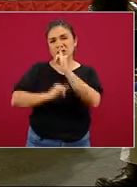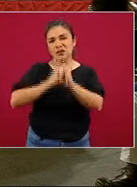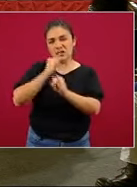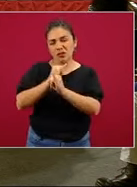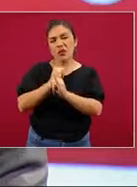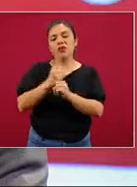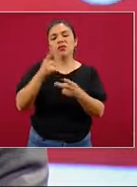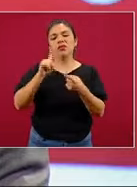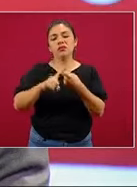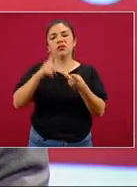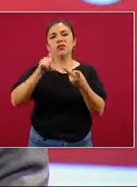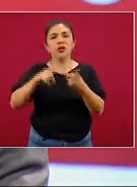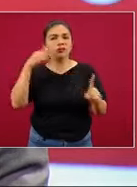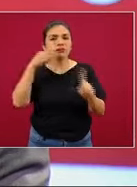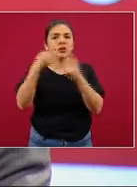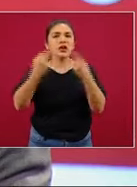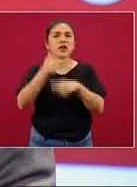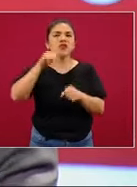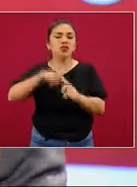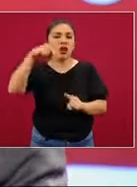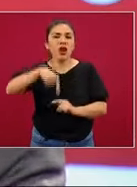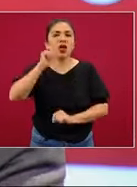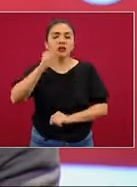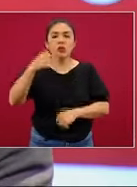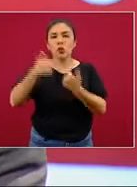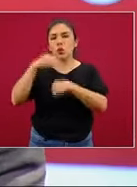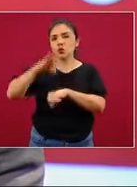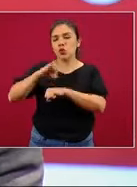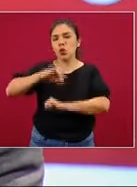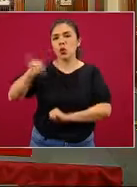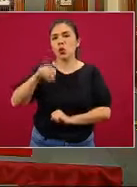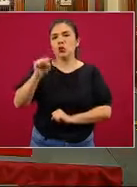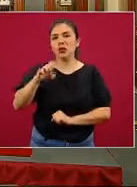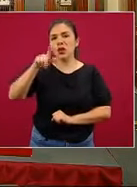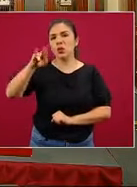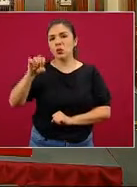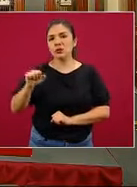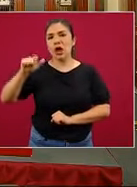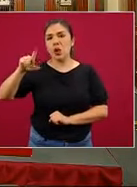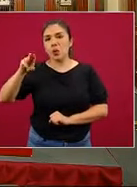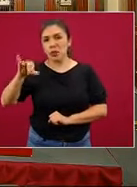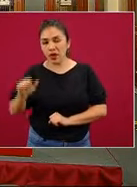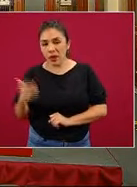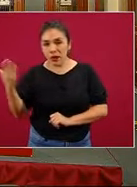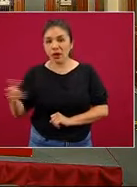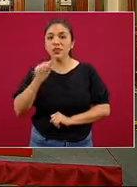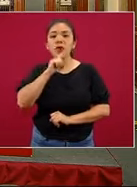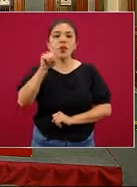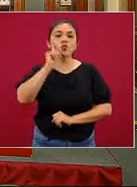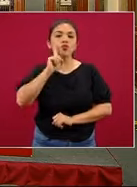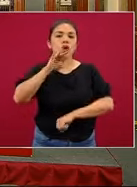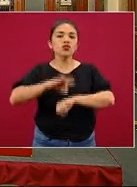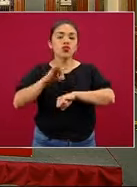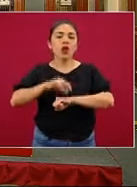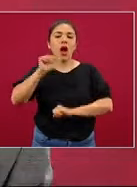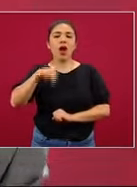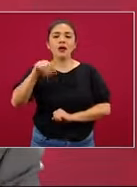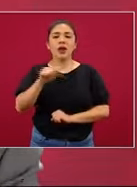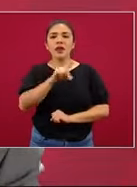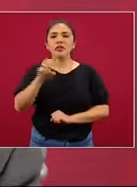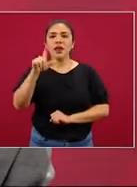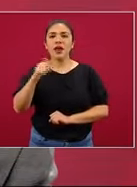a través de su punto focal nacional, que es el doctor José Luis Alomía, y también de la doctora Ana de la Garza, quien